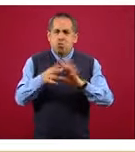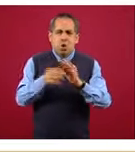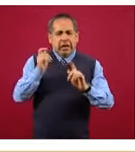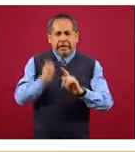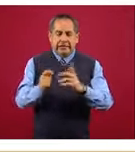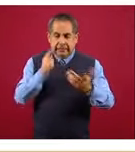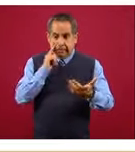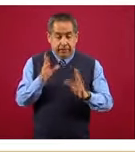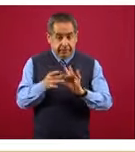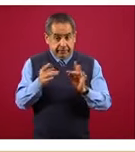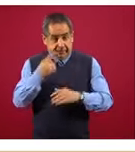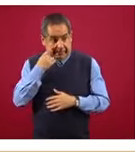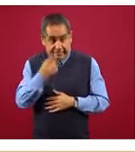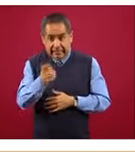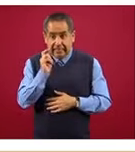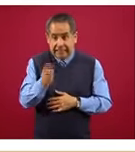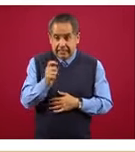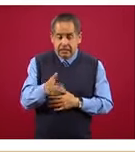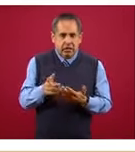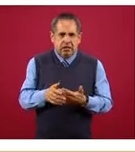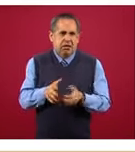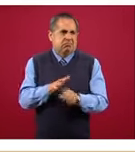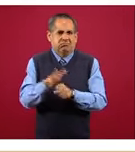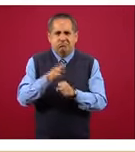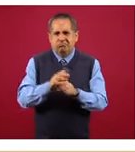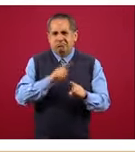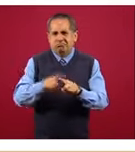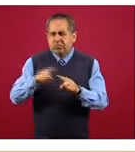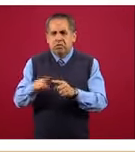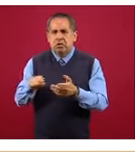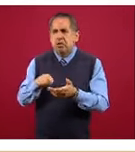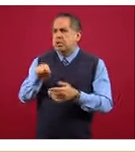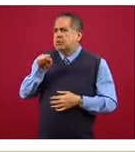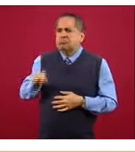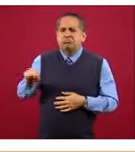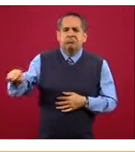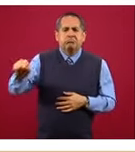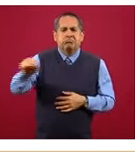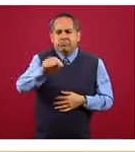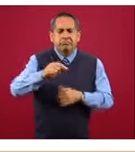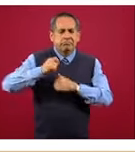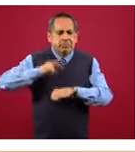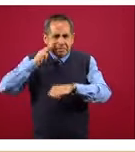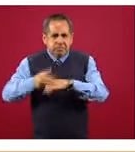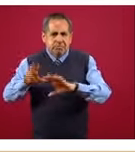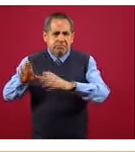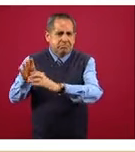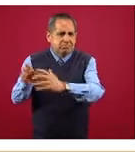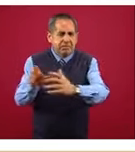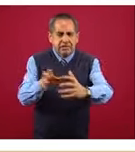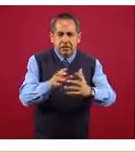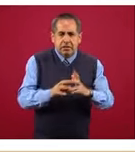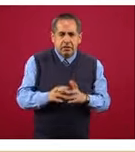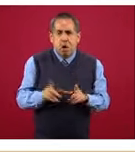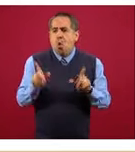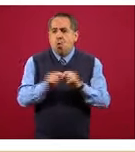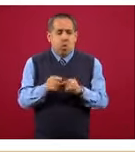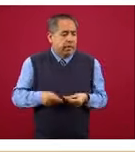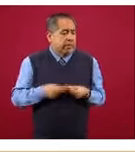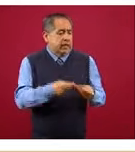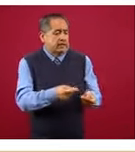conforma, pero ustedes pueden ver que tiene una gran cantidad de áreas, de departamentos, es decir, no solamente es la prestación